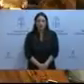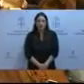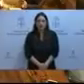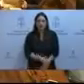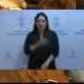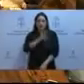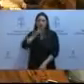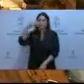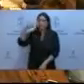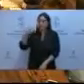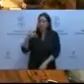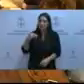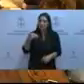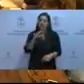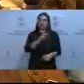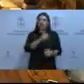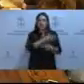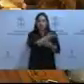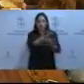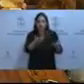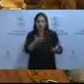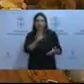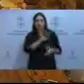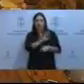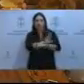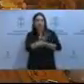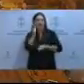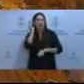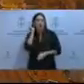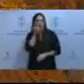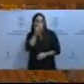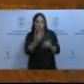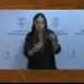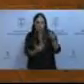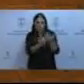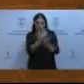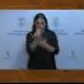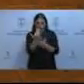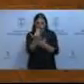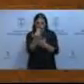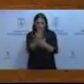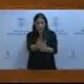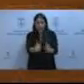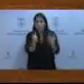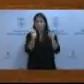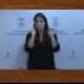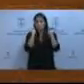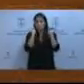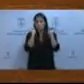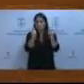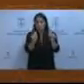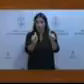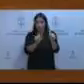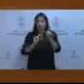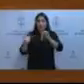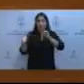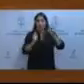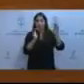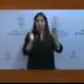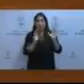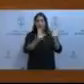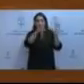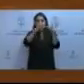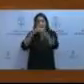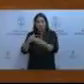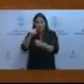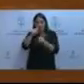Señor presidente, señorías, señora consejera, buenos días. En el inicio del nuevo periodo de sesiones de la Cámara